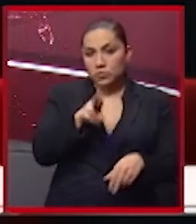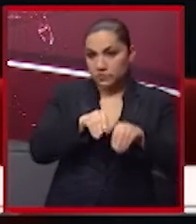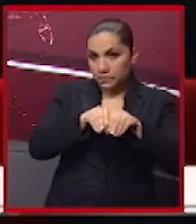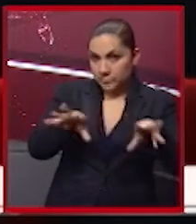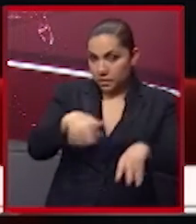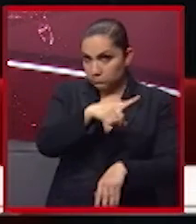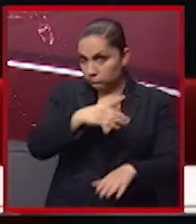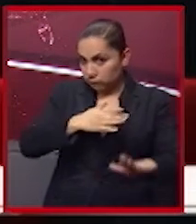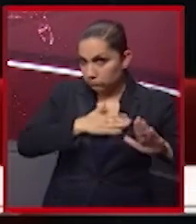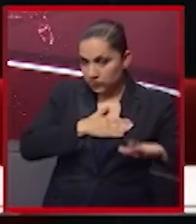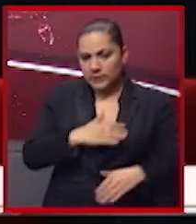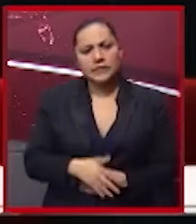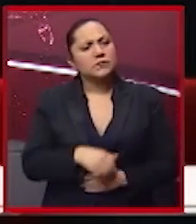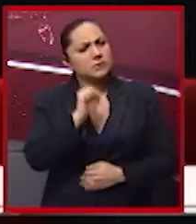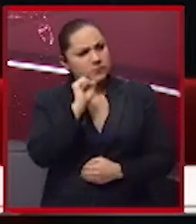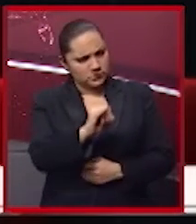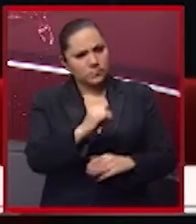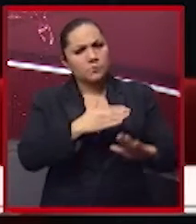Sí, protesto.